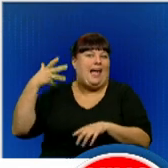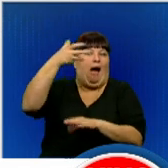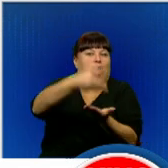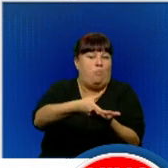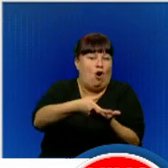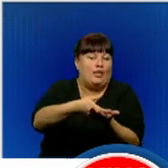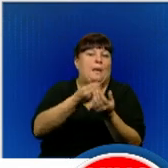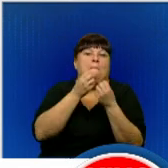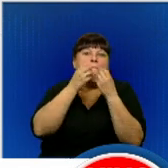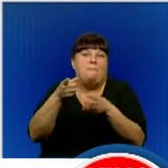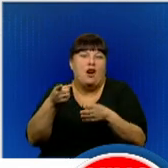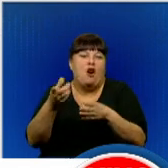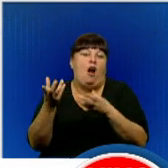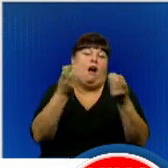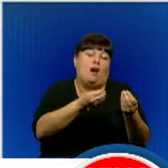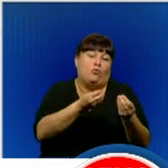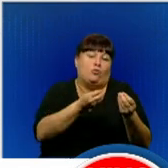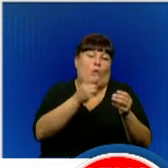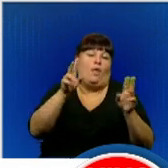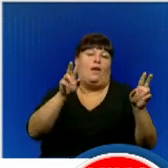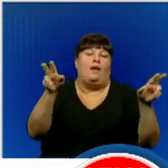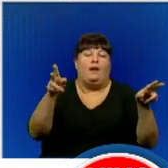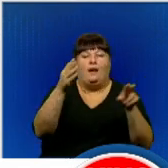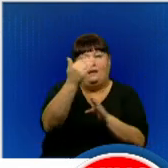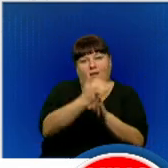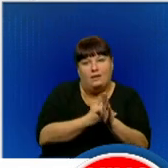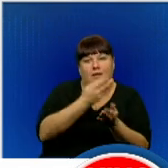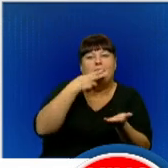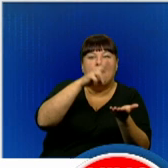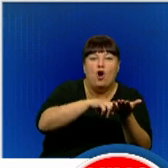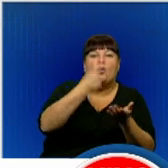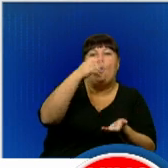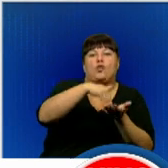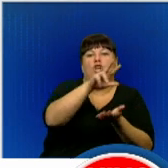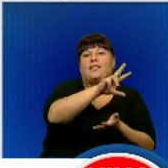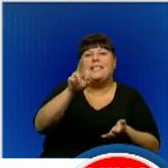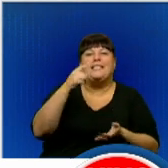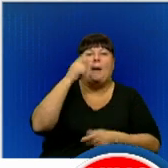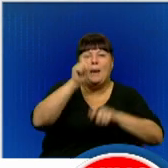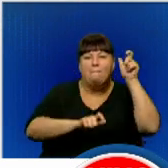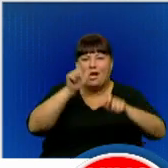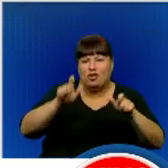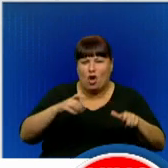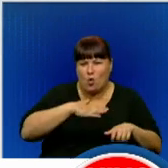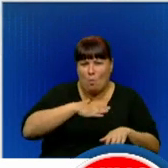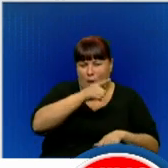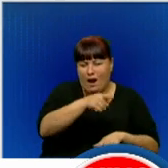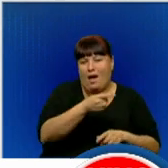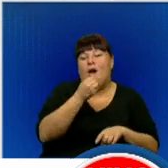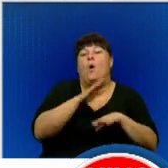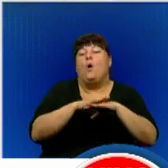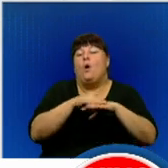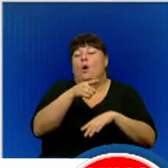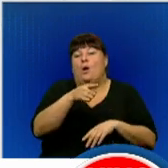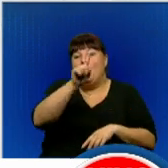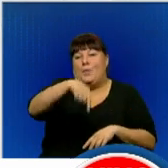para favorecer la reducción de aportes que tienen un millón 300 mil personas humanas como producto de